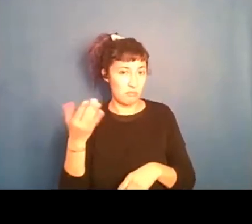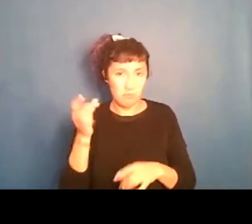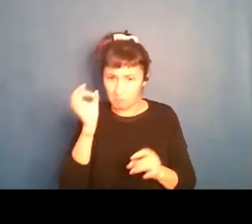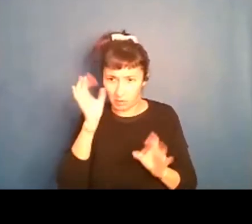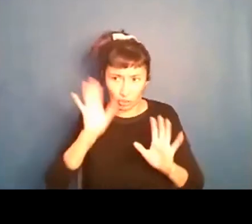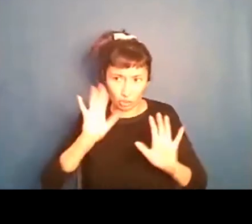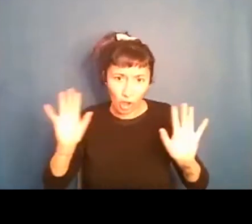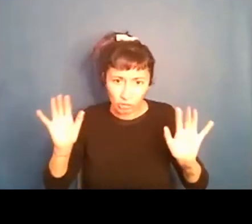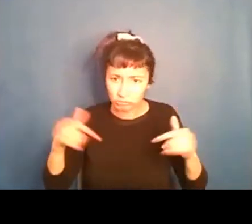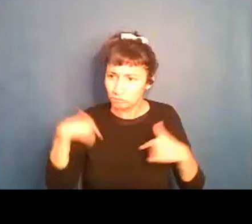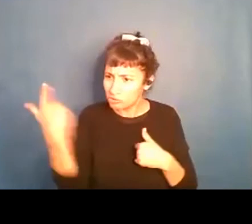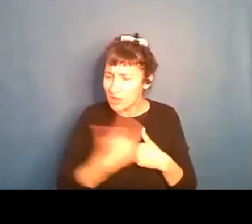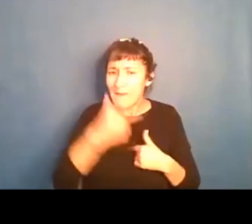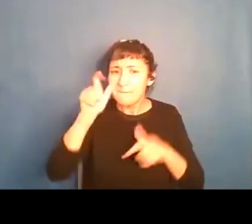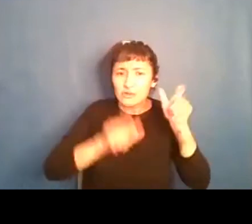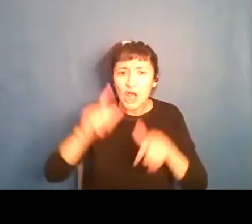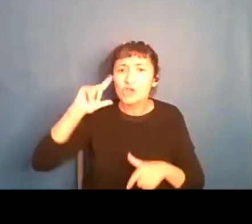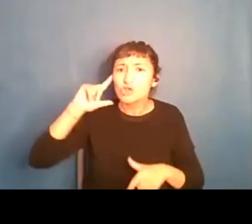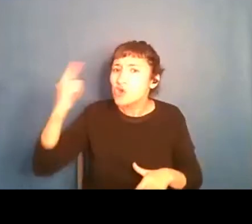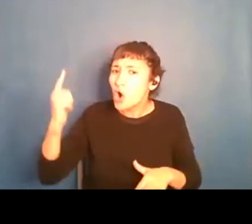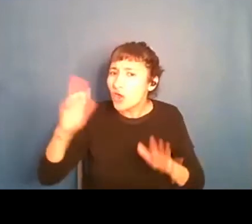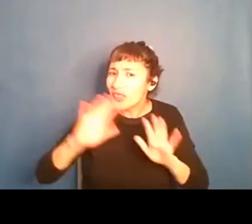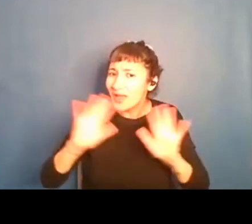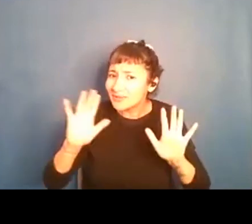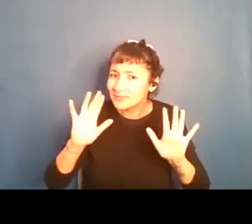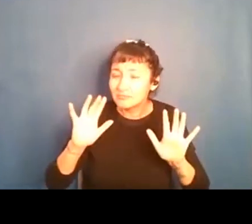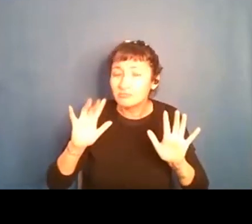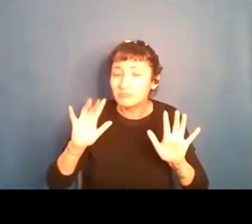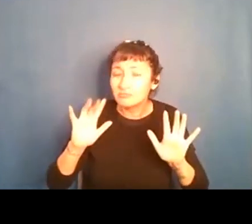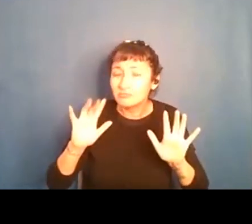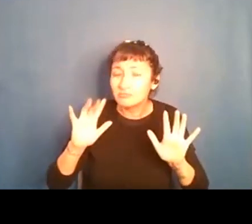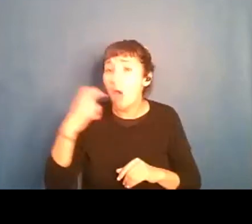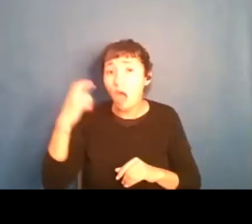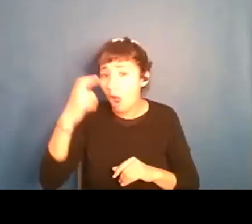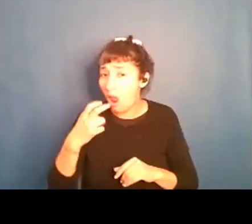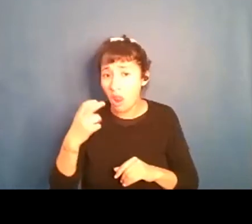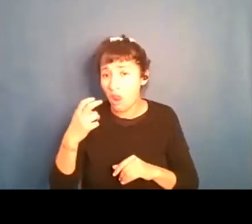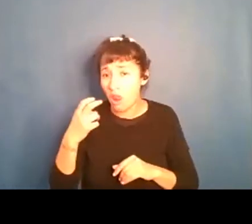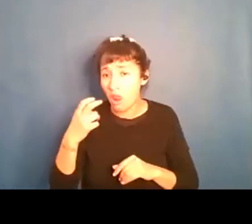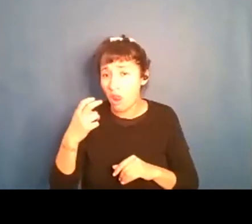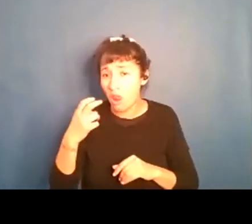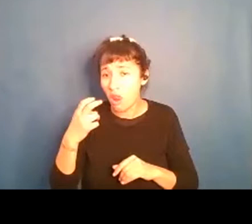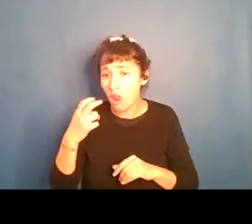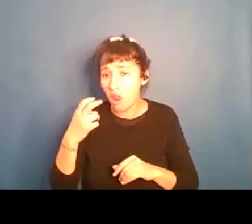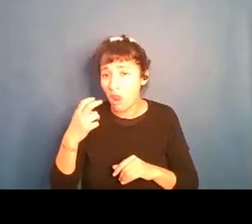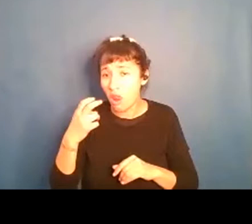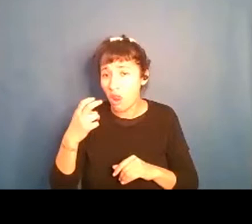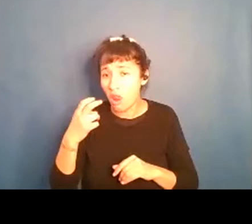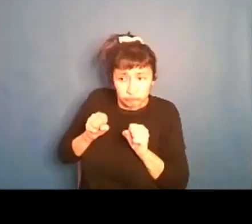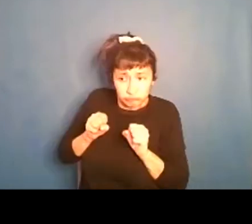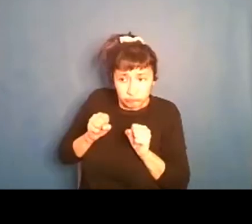no. Somos personas sordas que no adquirimos la lengua oral de manera temprana como el resto porque no